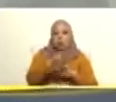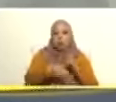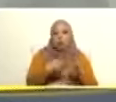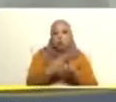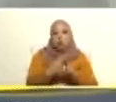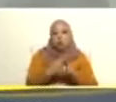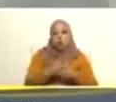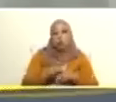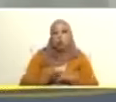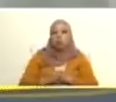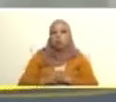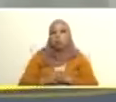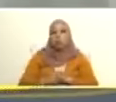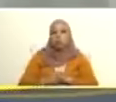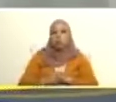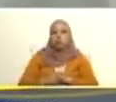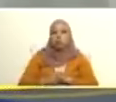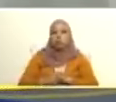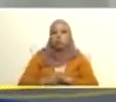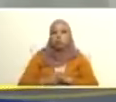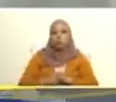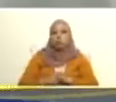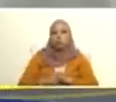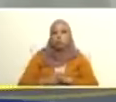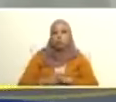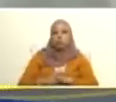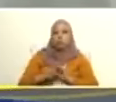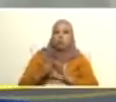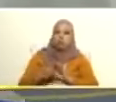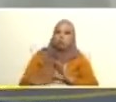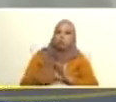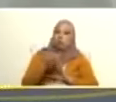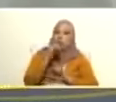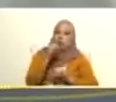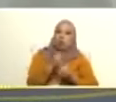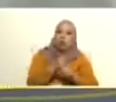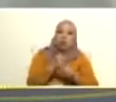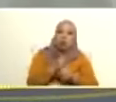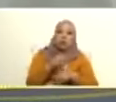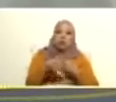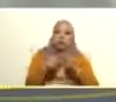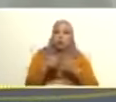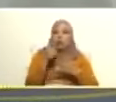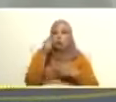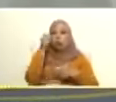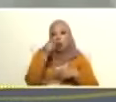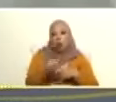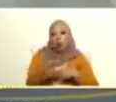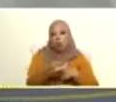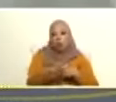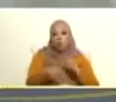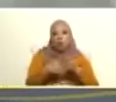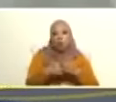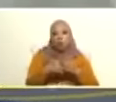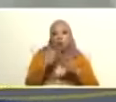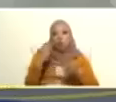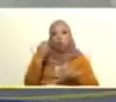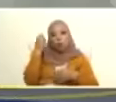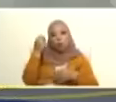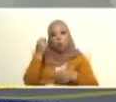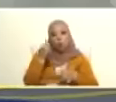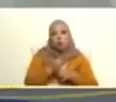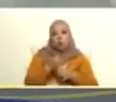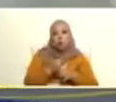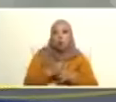los consumidores. Uno de ellos es el derecho a la información. Eso que usted está haciendo hoy es informar al pueblo cómo ese consumo o cómo